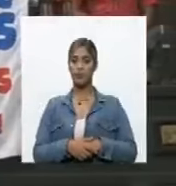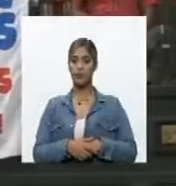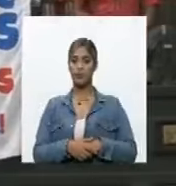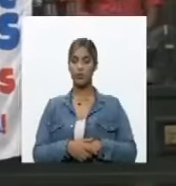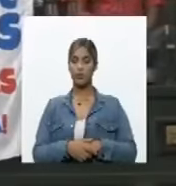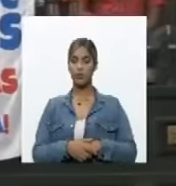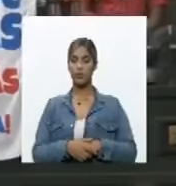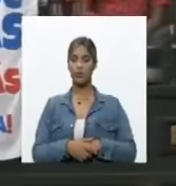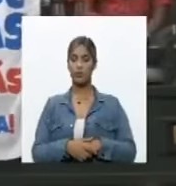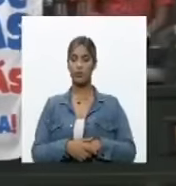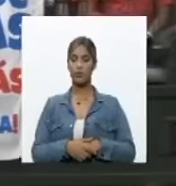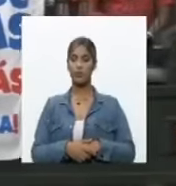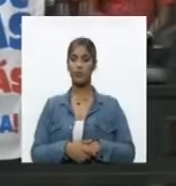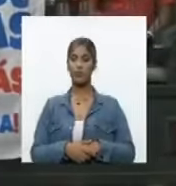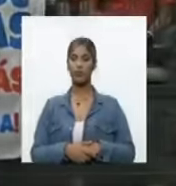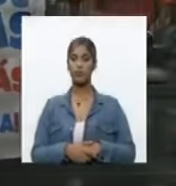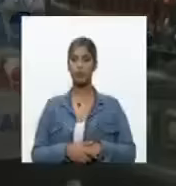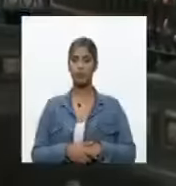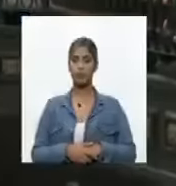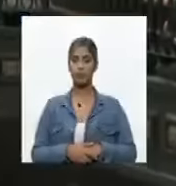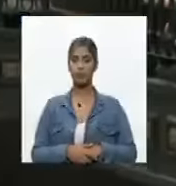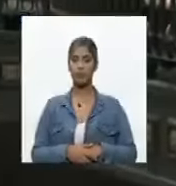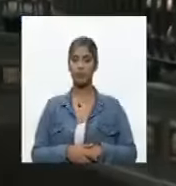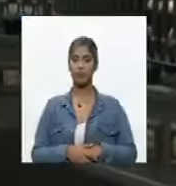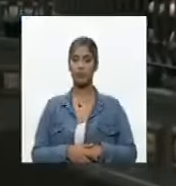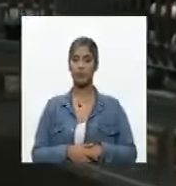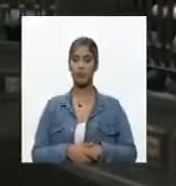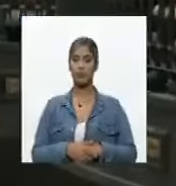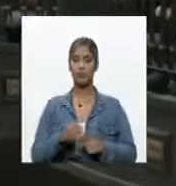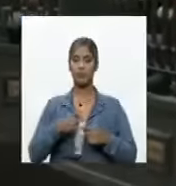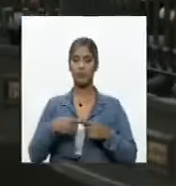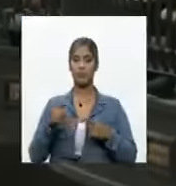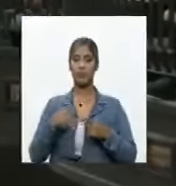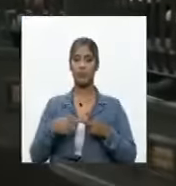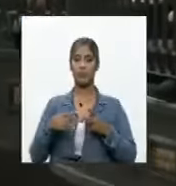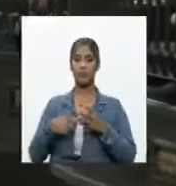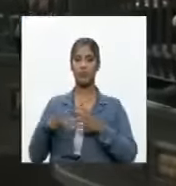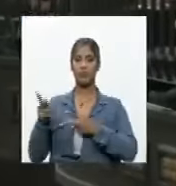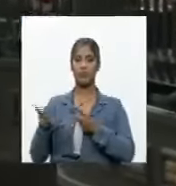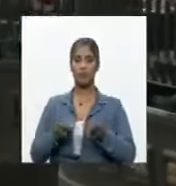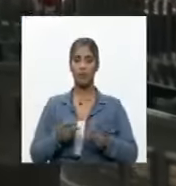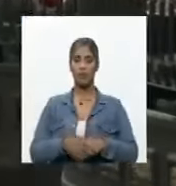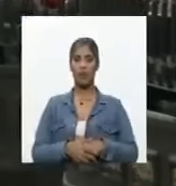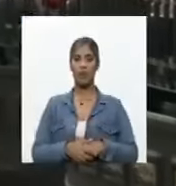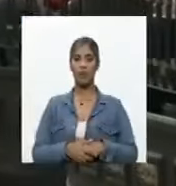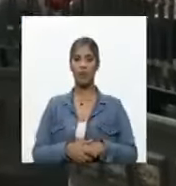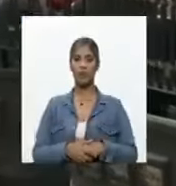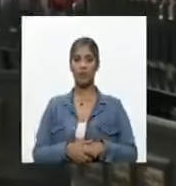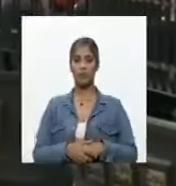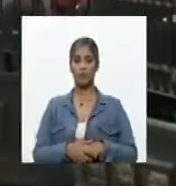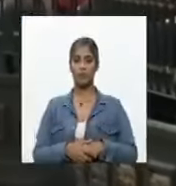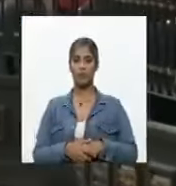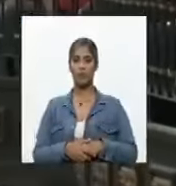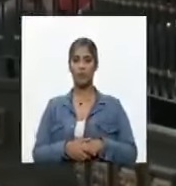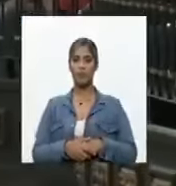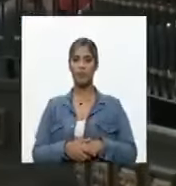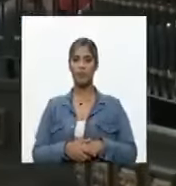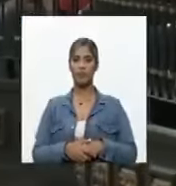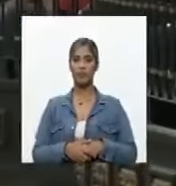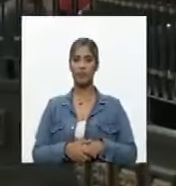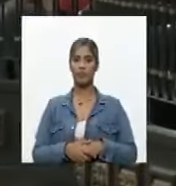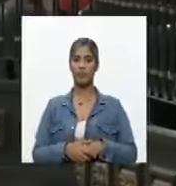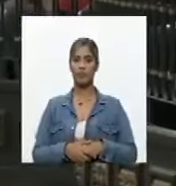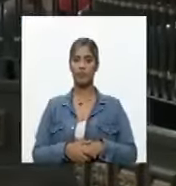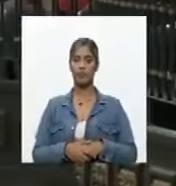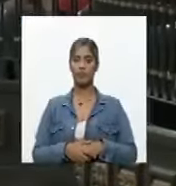Sarría Rebelde, bienvenidos. De la Comuna Los Sueños del Comandante Eterno, bienvenidos. De la Comuna Hugo Chávez el